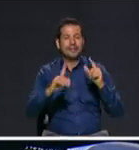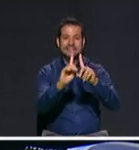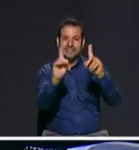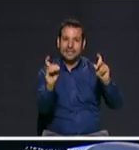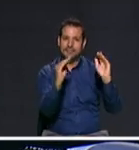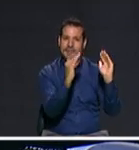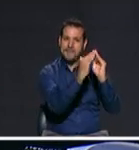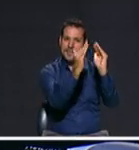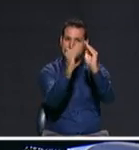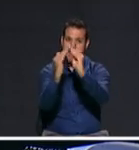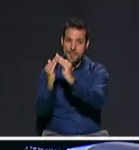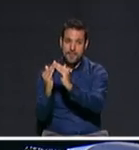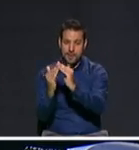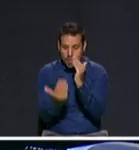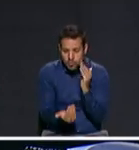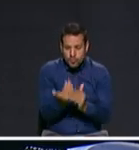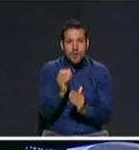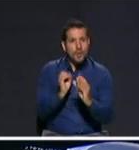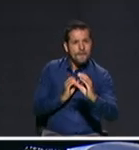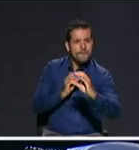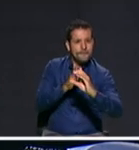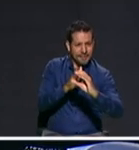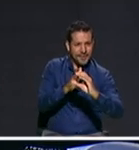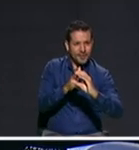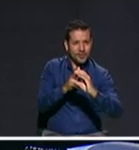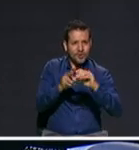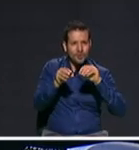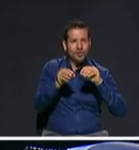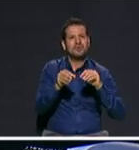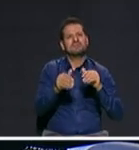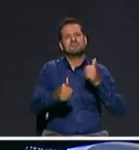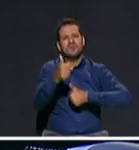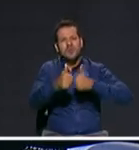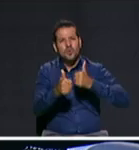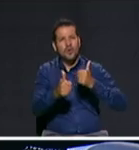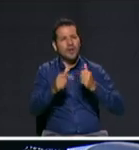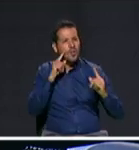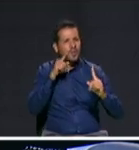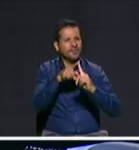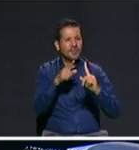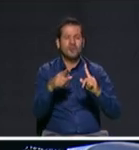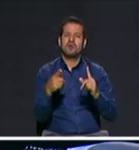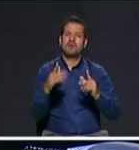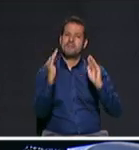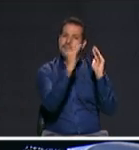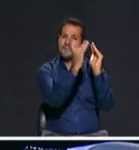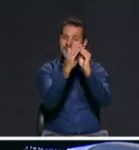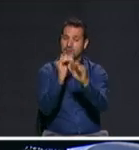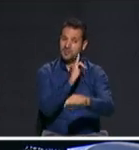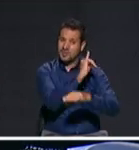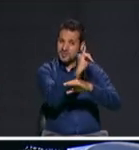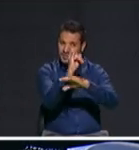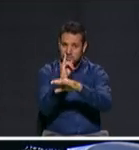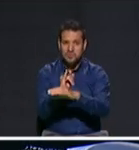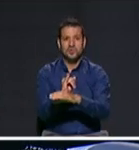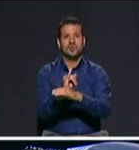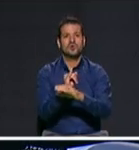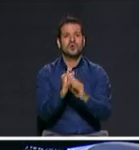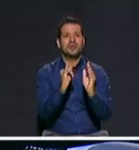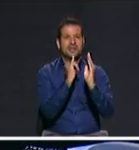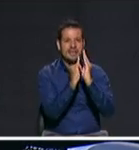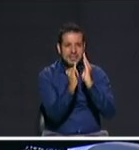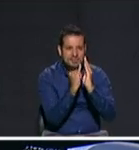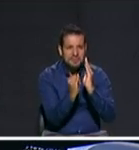nosotros vamos a articular un banco público de vivienda y vamos a trabajar no solamente con las instituciones ellis pymes empresas